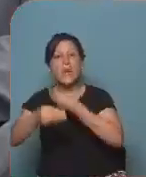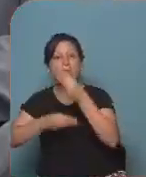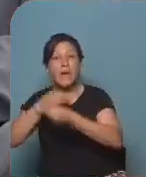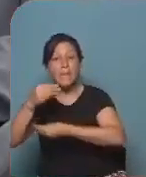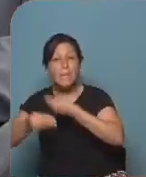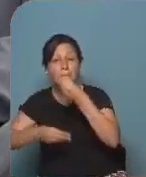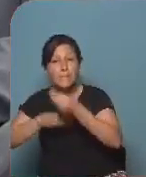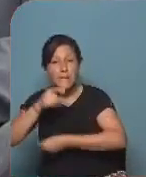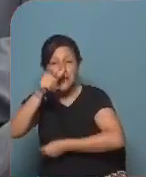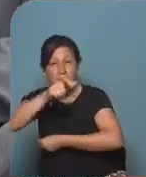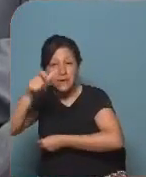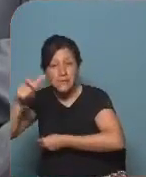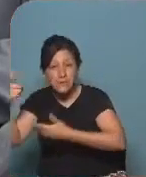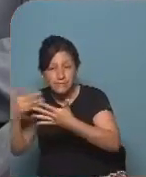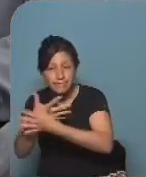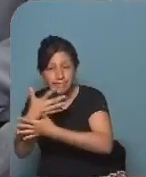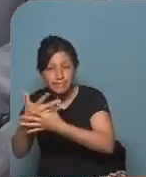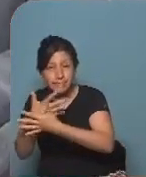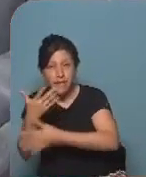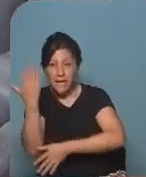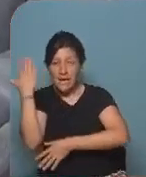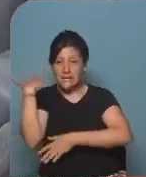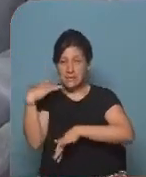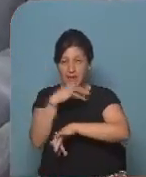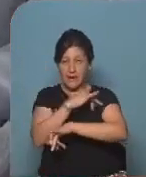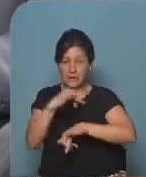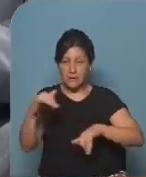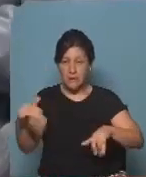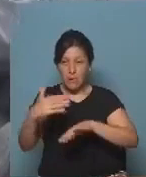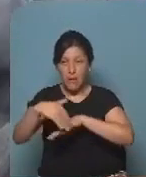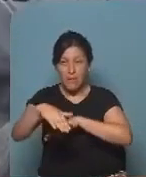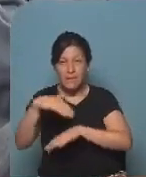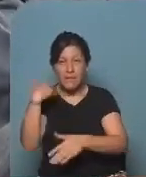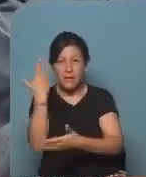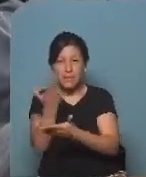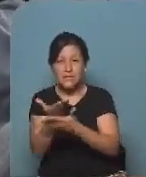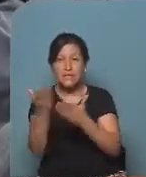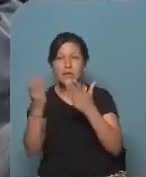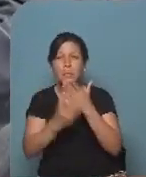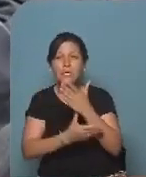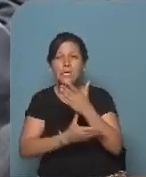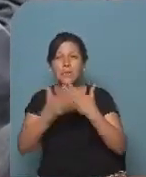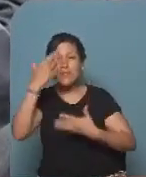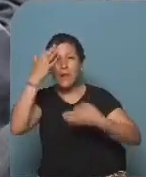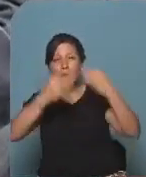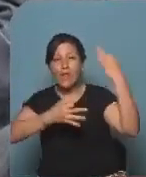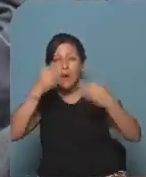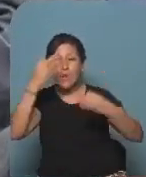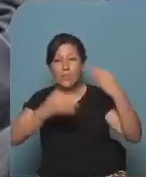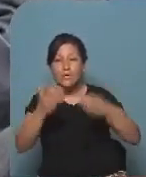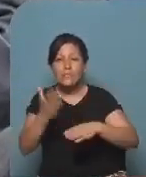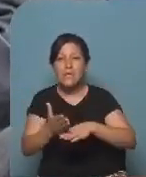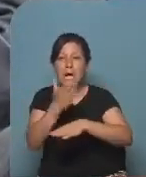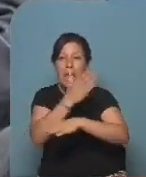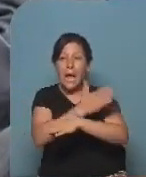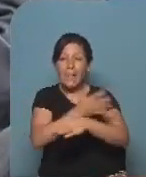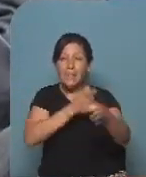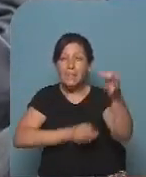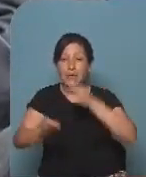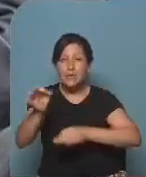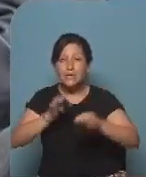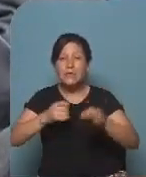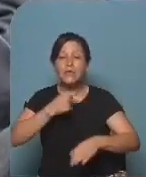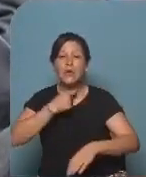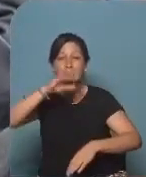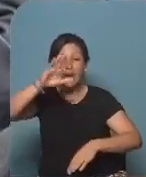Venimos informando desde ayer de la presentación por parte del Ministerio de Justicia de este anteproyecto que habla sobre la baja de la edad de imputabilidad a